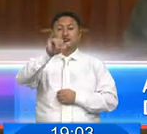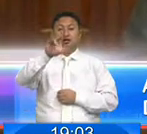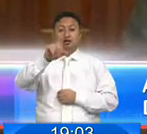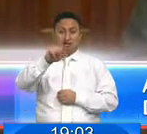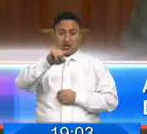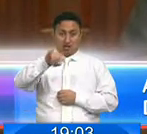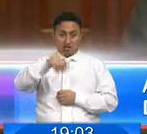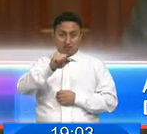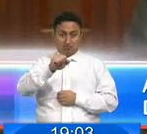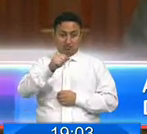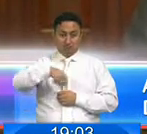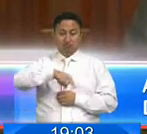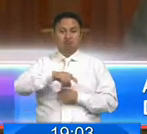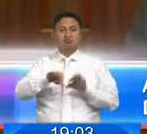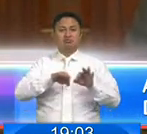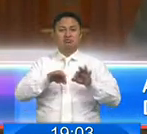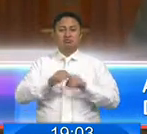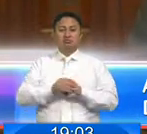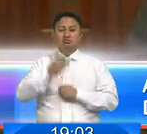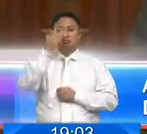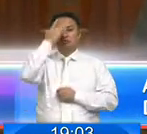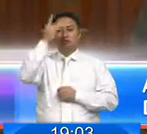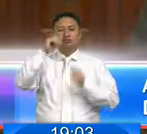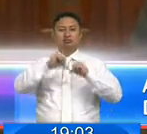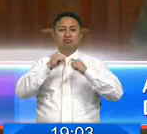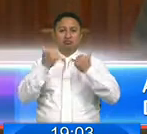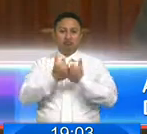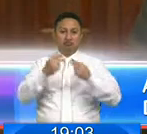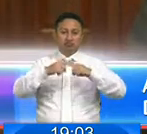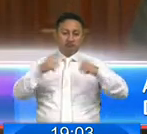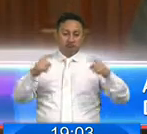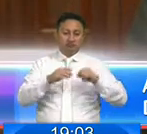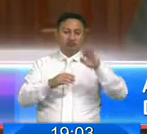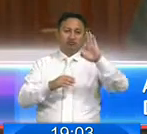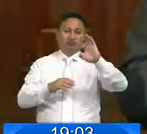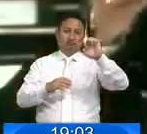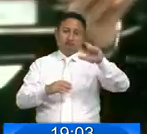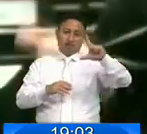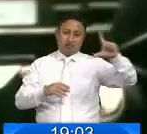mocionando frente a la posición que tuvo el legislador Raúl Tello.